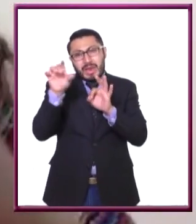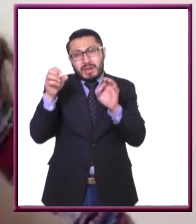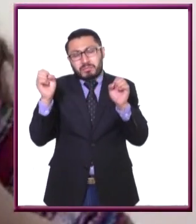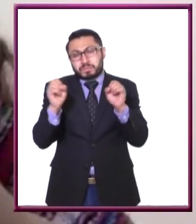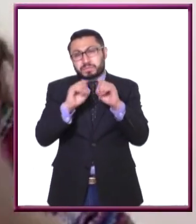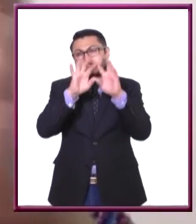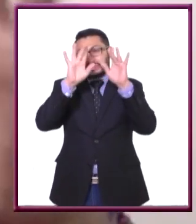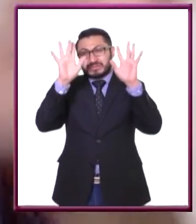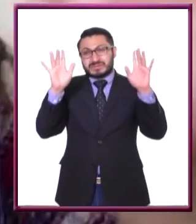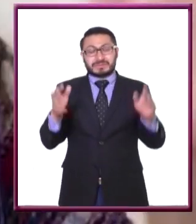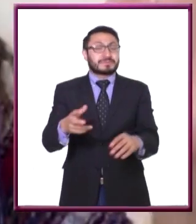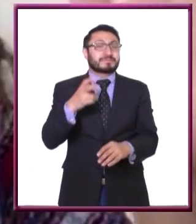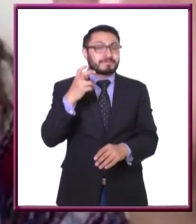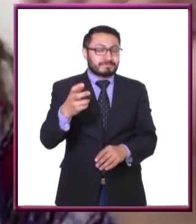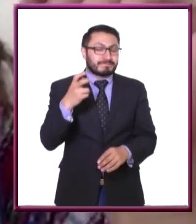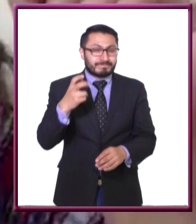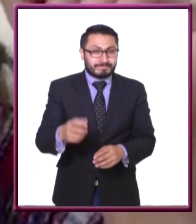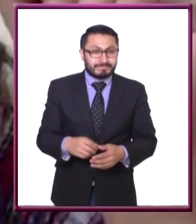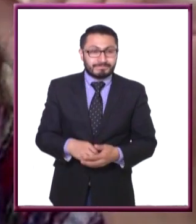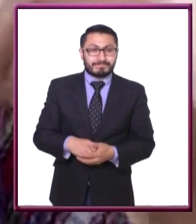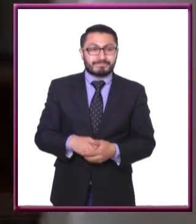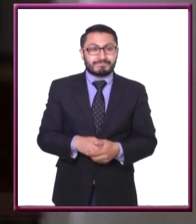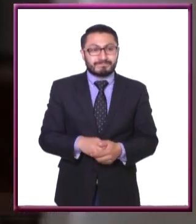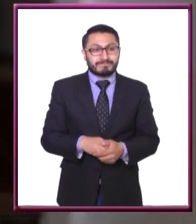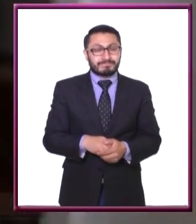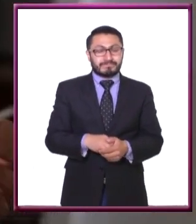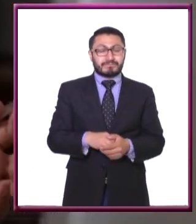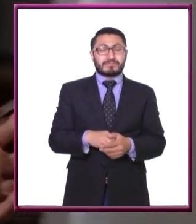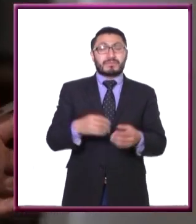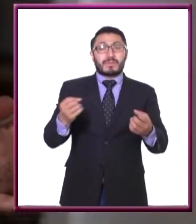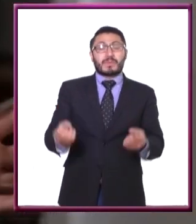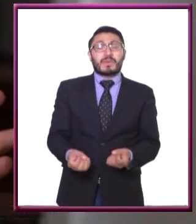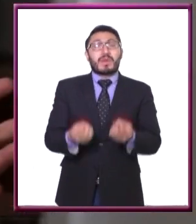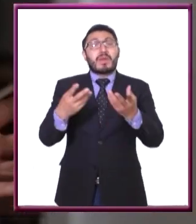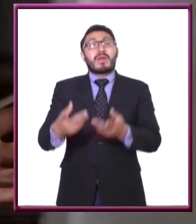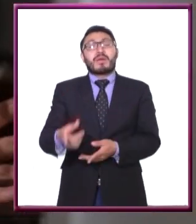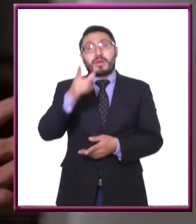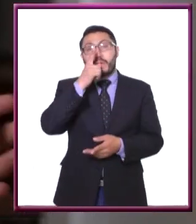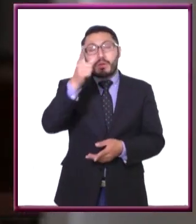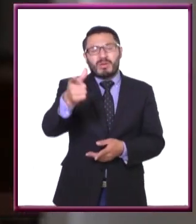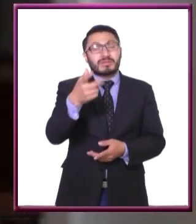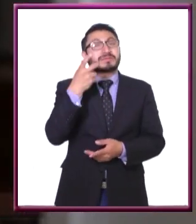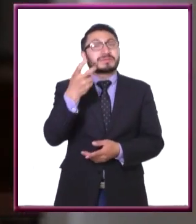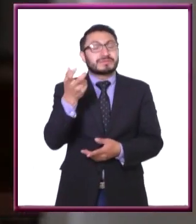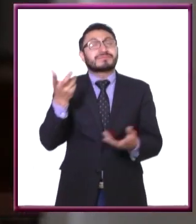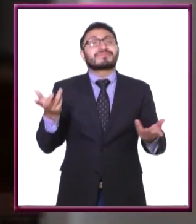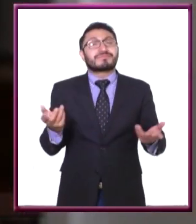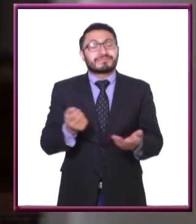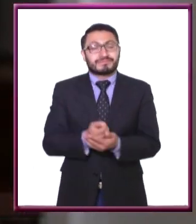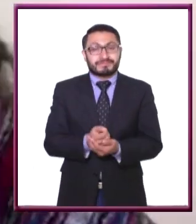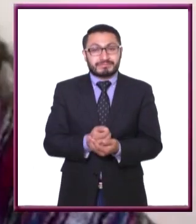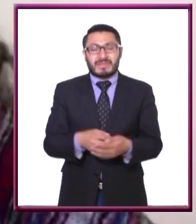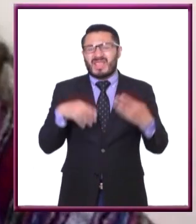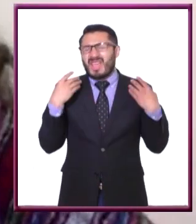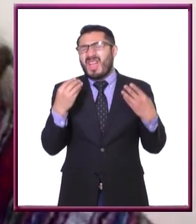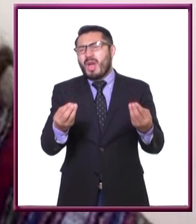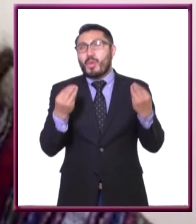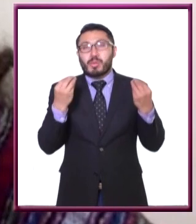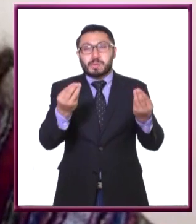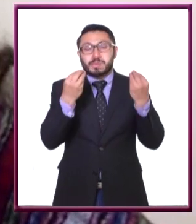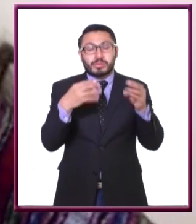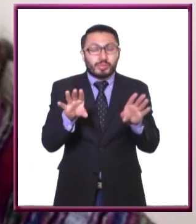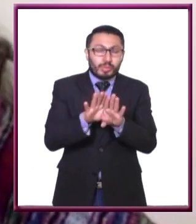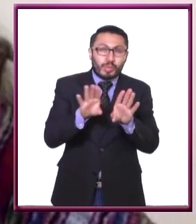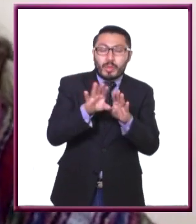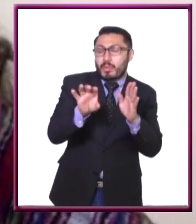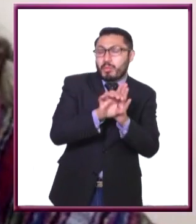que colisionan se genera esta gran explosión. ¿Y qué tan luminosos serían estos fenómenos? Son tan